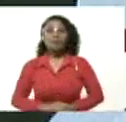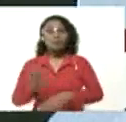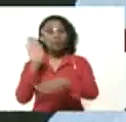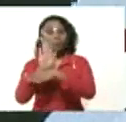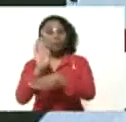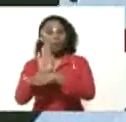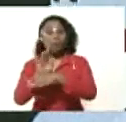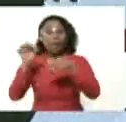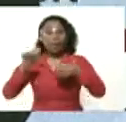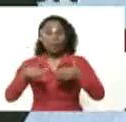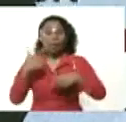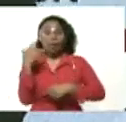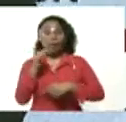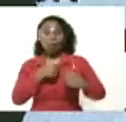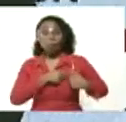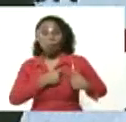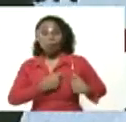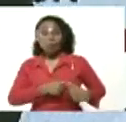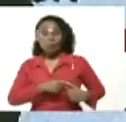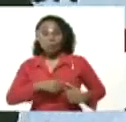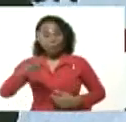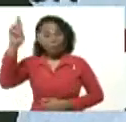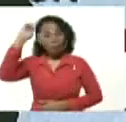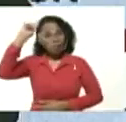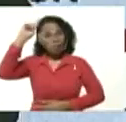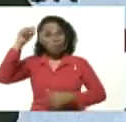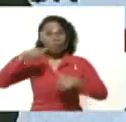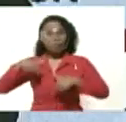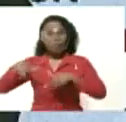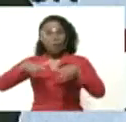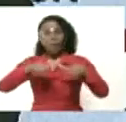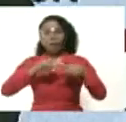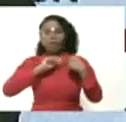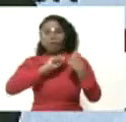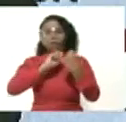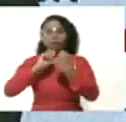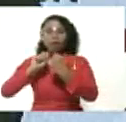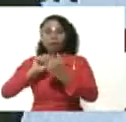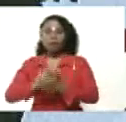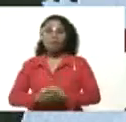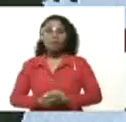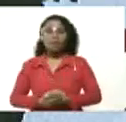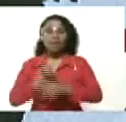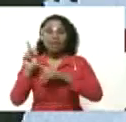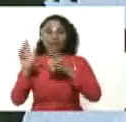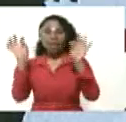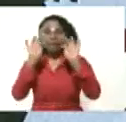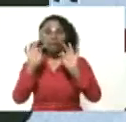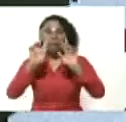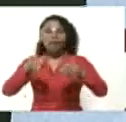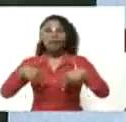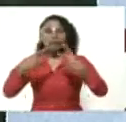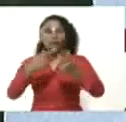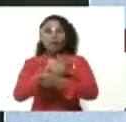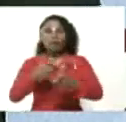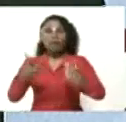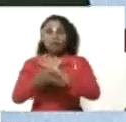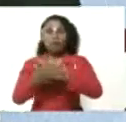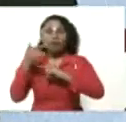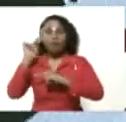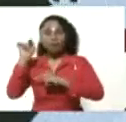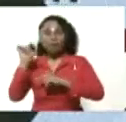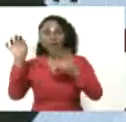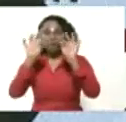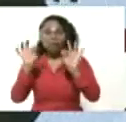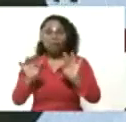esto está en el corazón de la razón de ser de estos espacios de diálogo. Este modelo neoliberal, esta radicalización